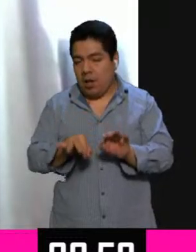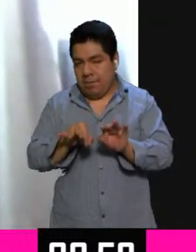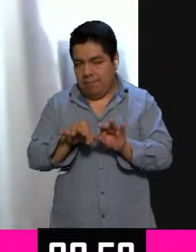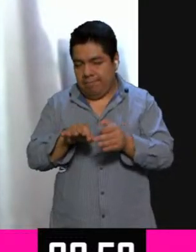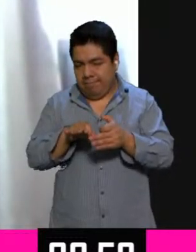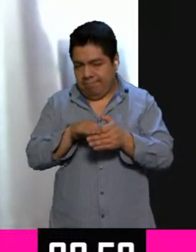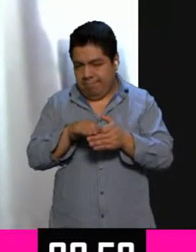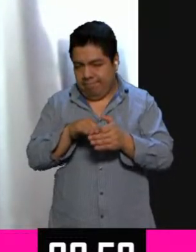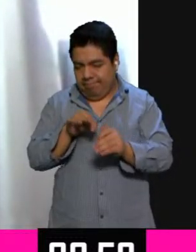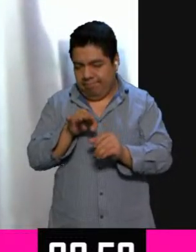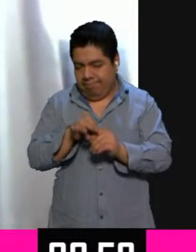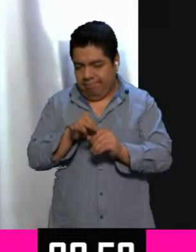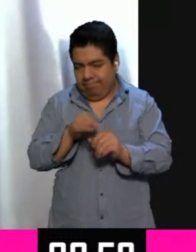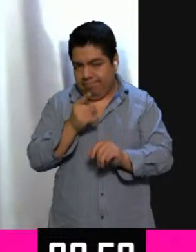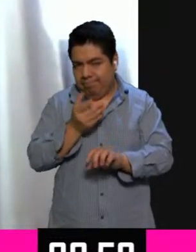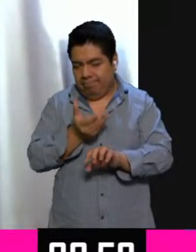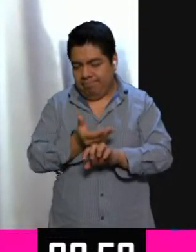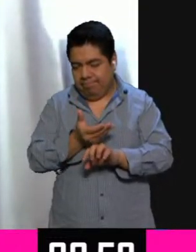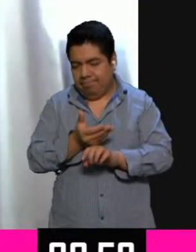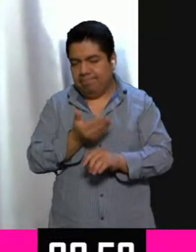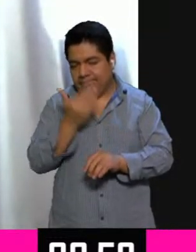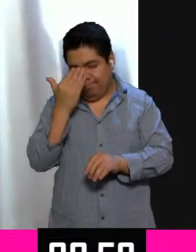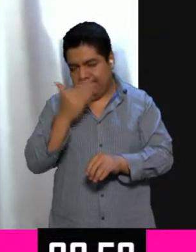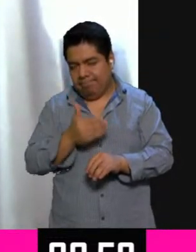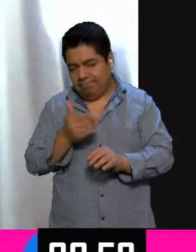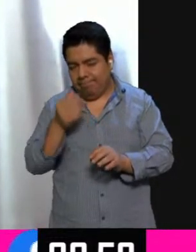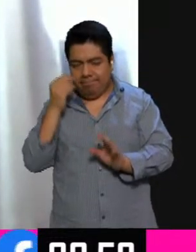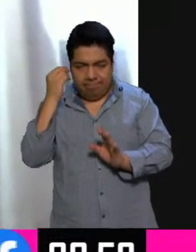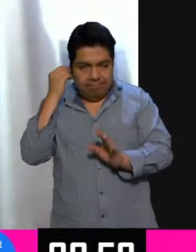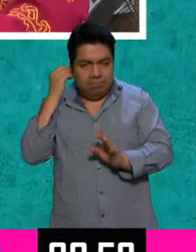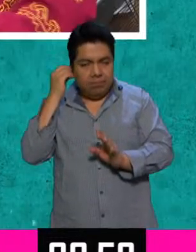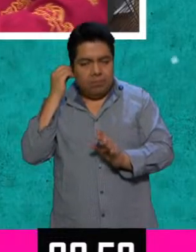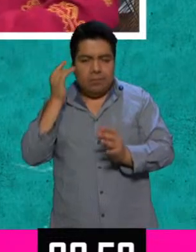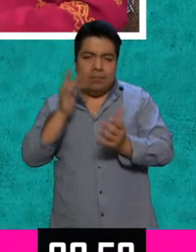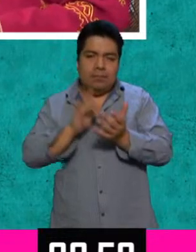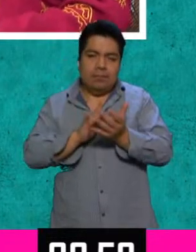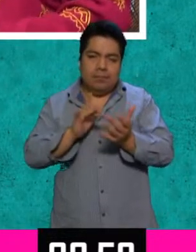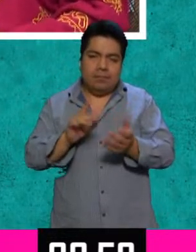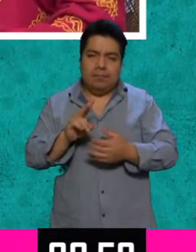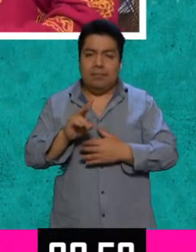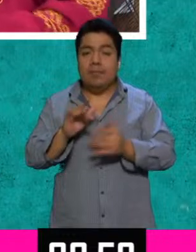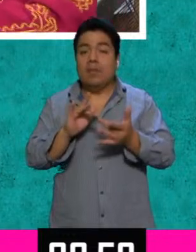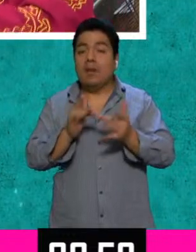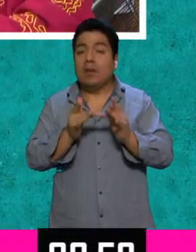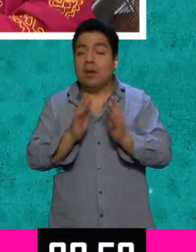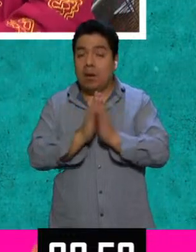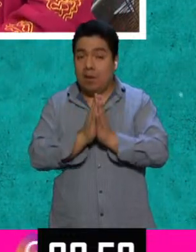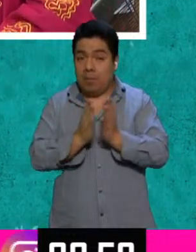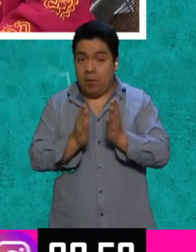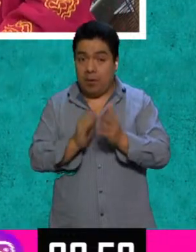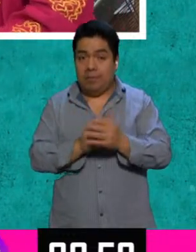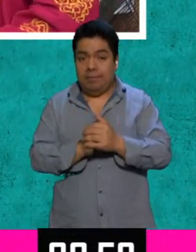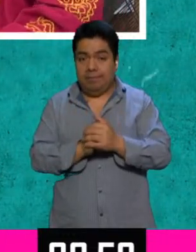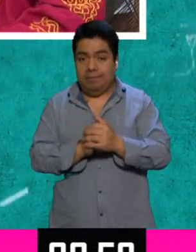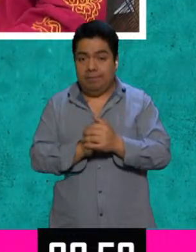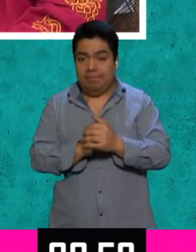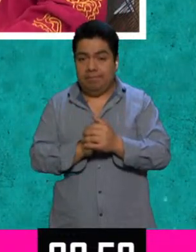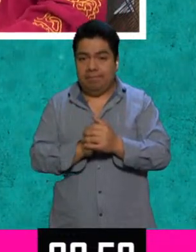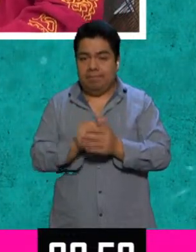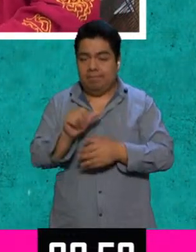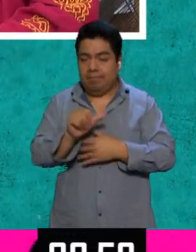ahora con las elecciones en Estados Unidos. Claro. Muchas gracias, Víctor. ¡Tus redes, mi Víctor!